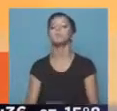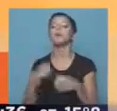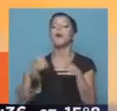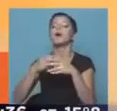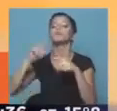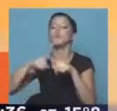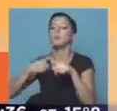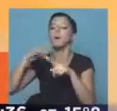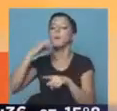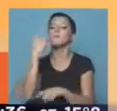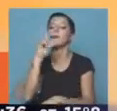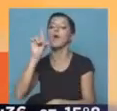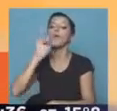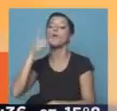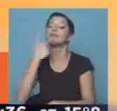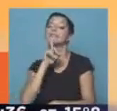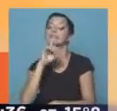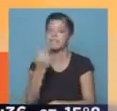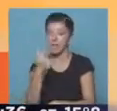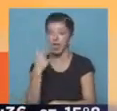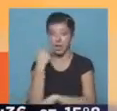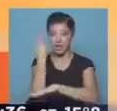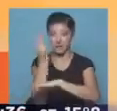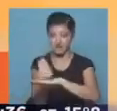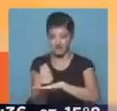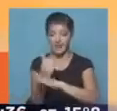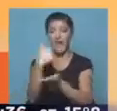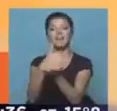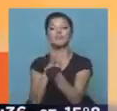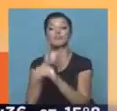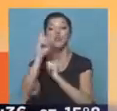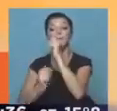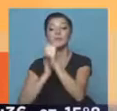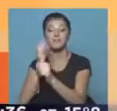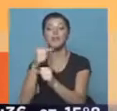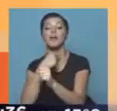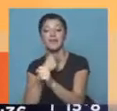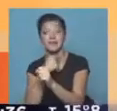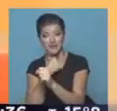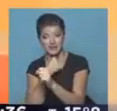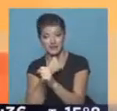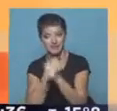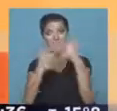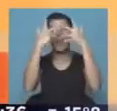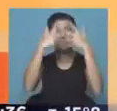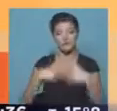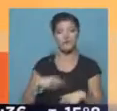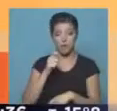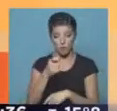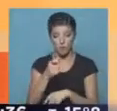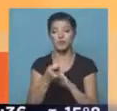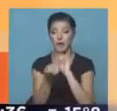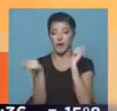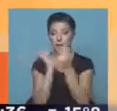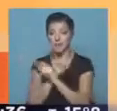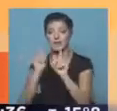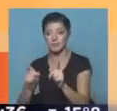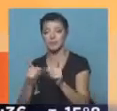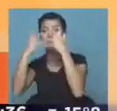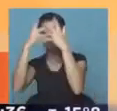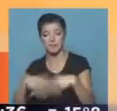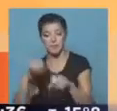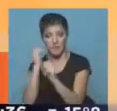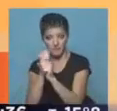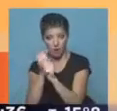y es un partido que representa justamente aquellos empresarios que quieren la reforma del sistema previsional por un lado y la reforma laboral por el